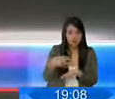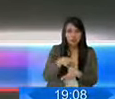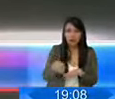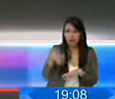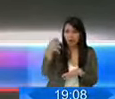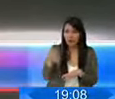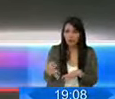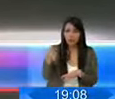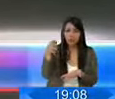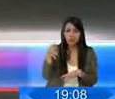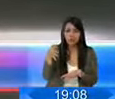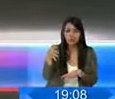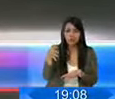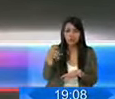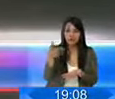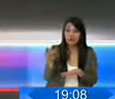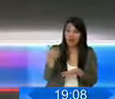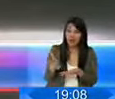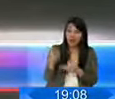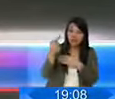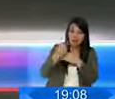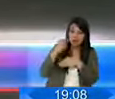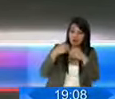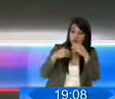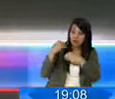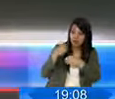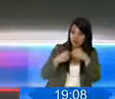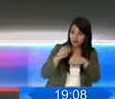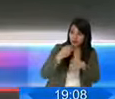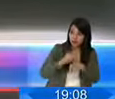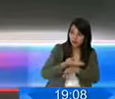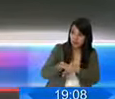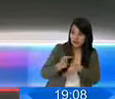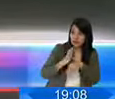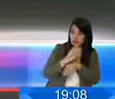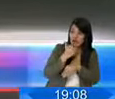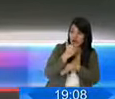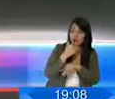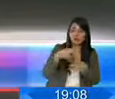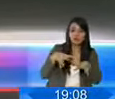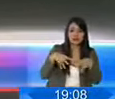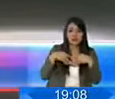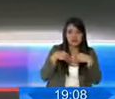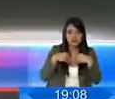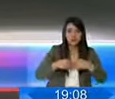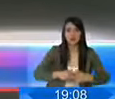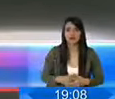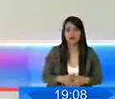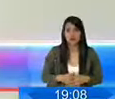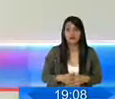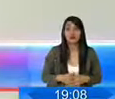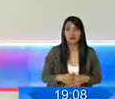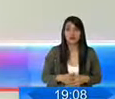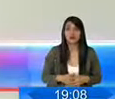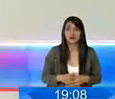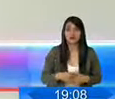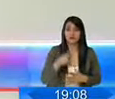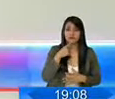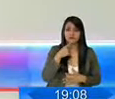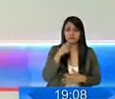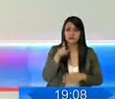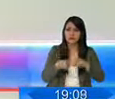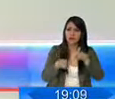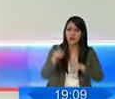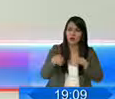estrictamente con las observaciones que nos disponga la Contraloría General del Estado. Rechazó las críticas que se han vertido por parte